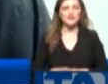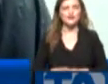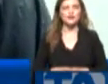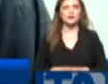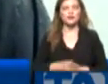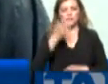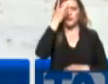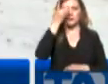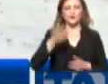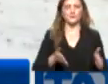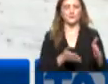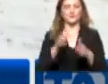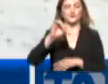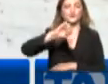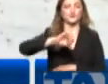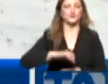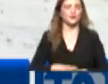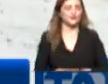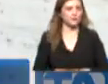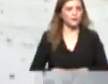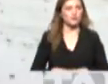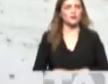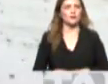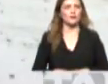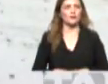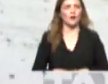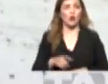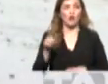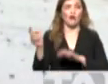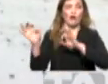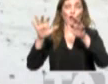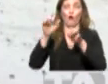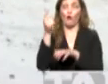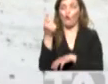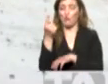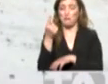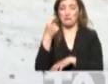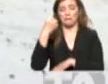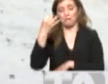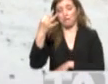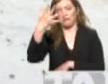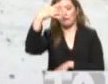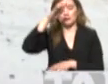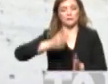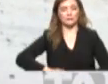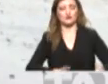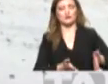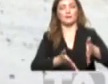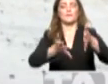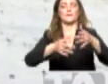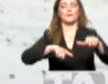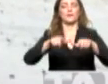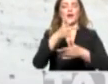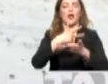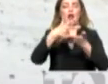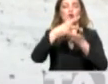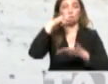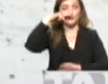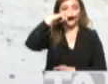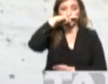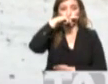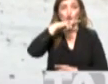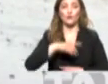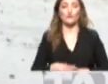la vía mala. Este es tan solo uno de varios deslizamientos de tierra que se registran a lo largo de la vía que conecta Carchi con